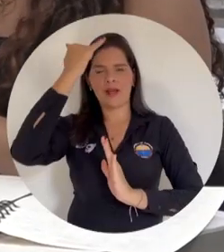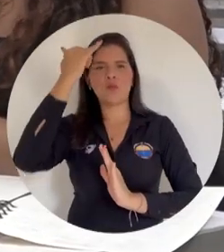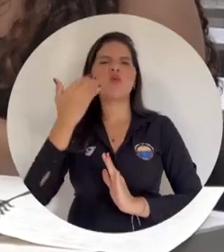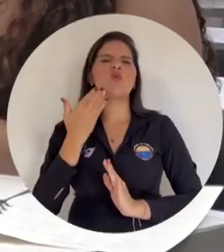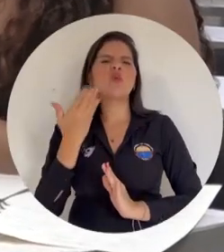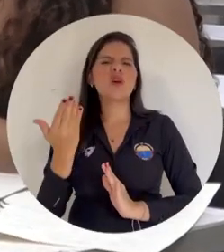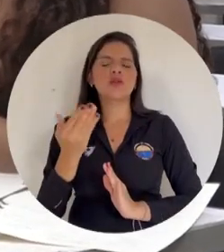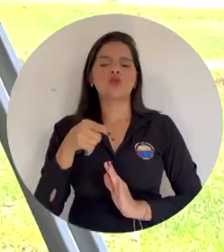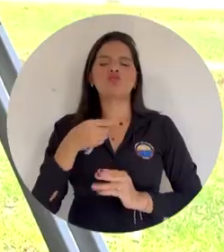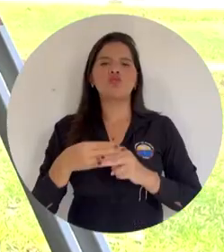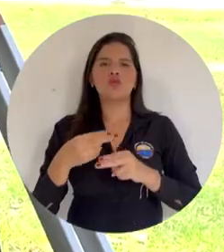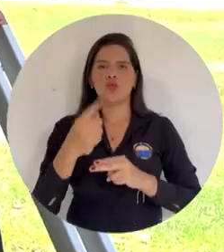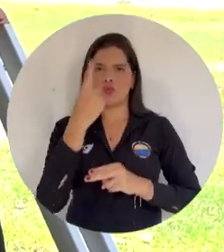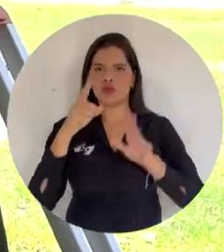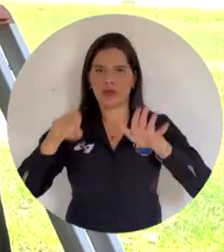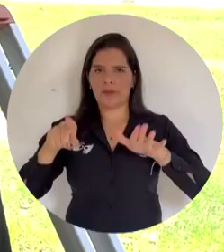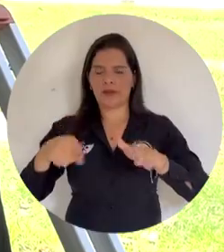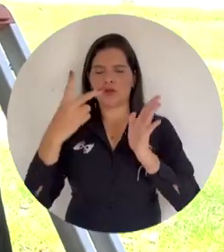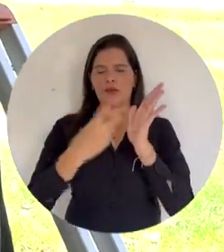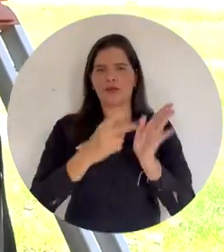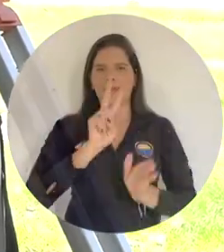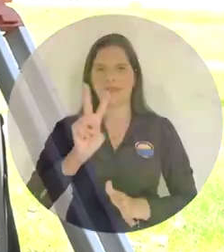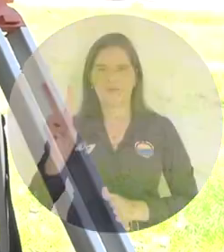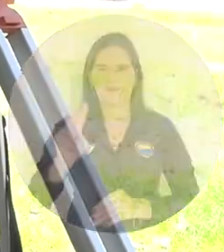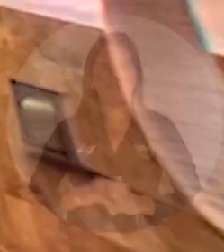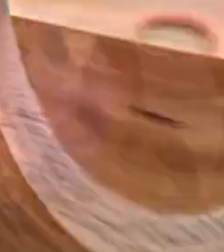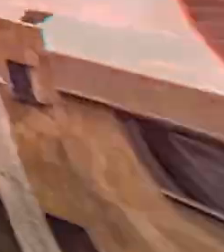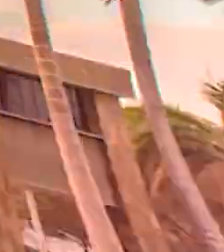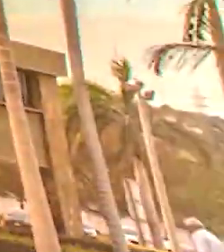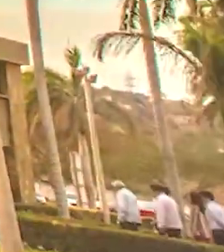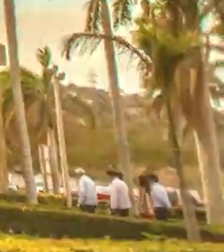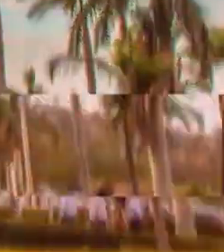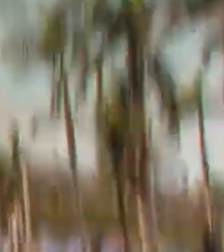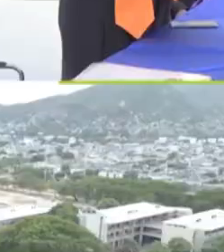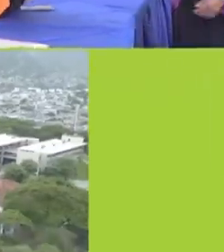estudiantes de pregrado presencial en el primer semestre de 2022.